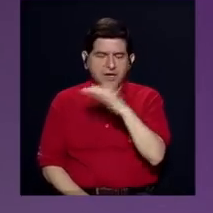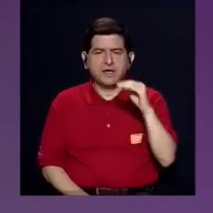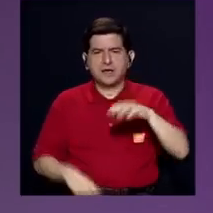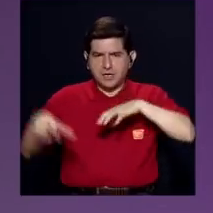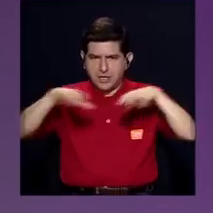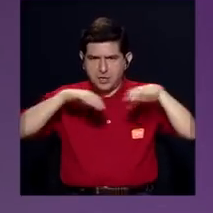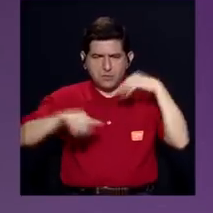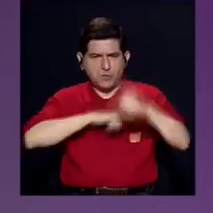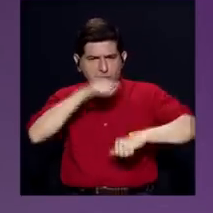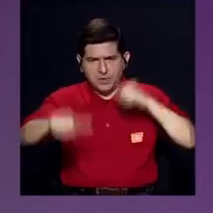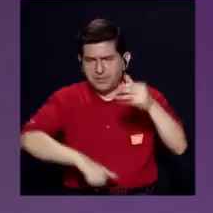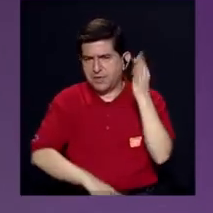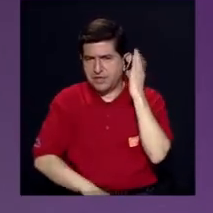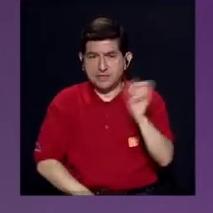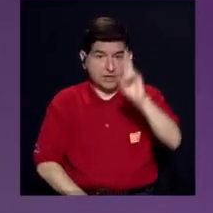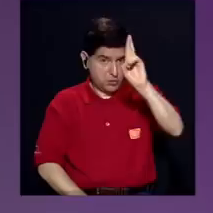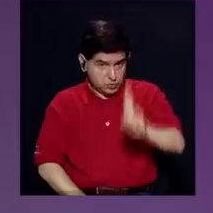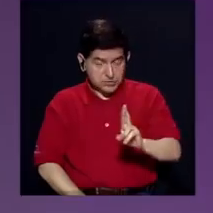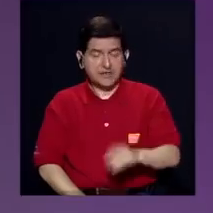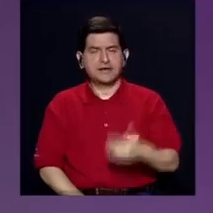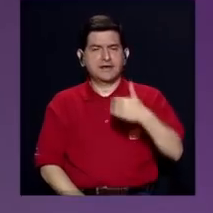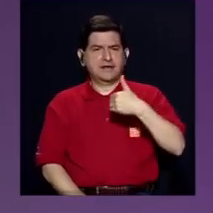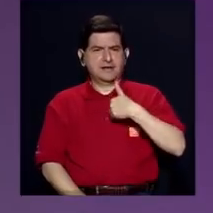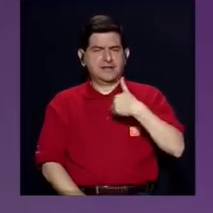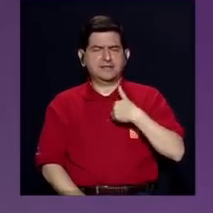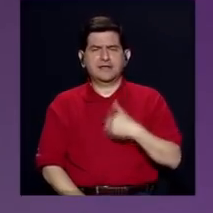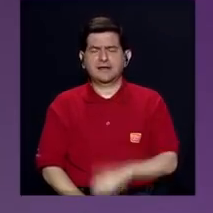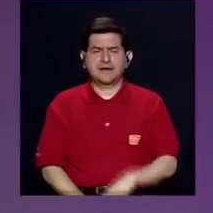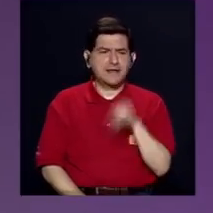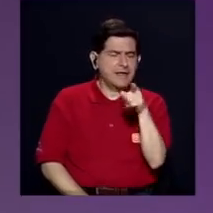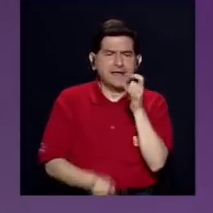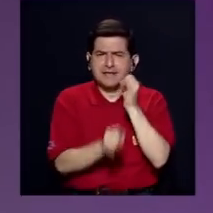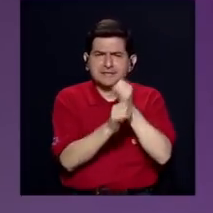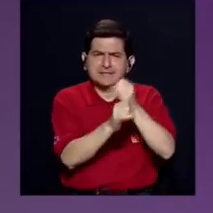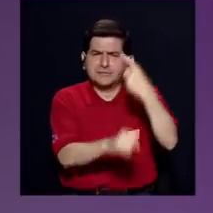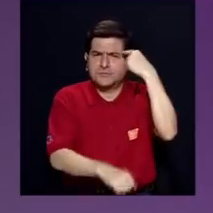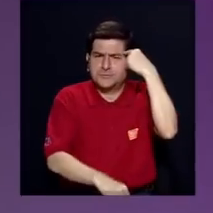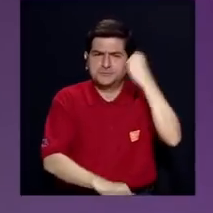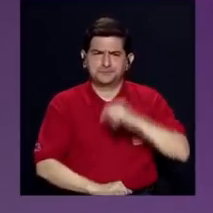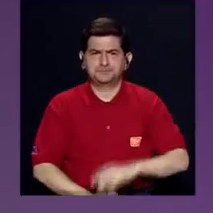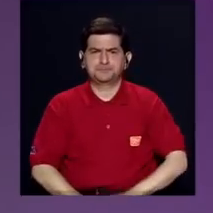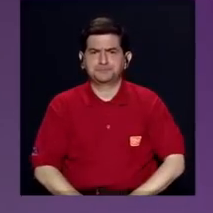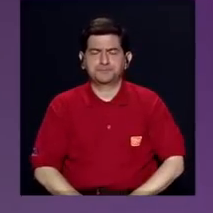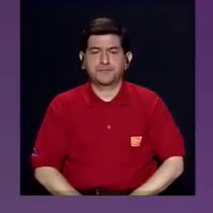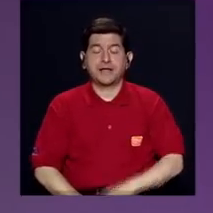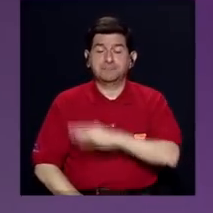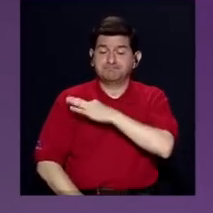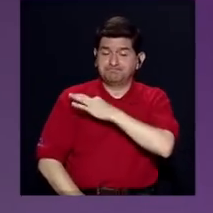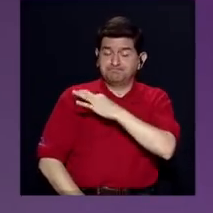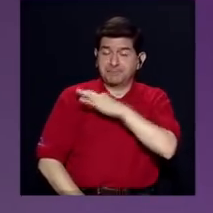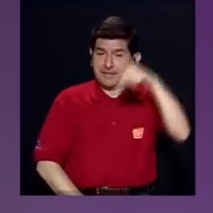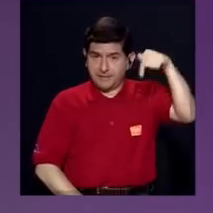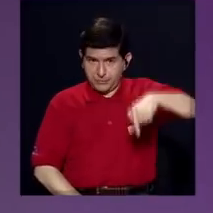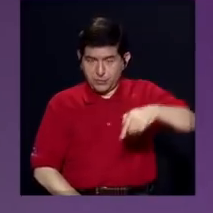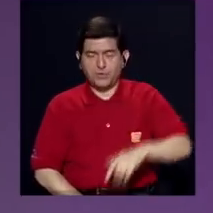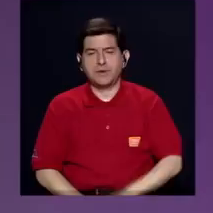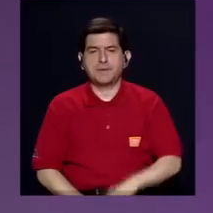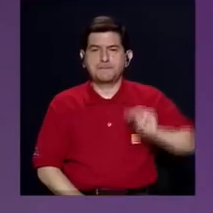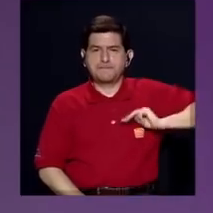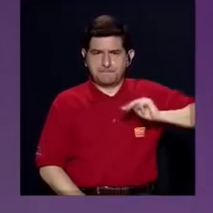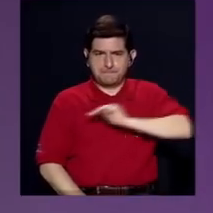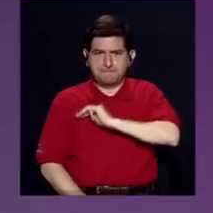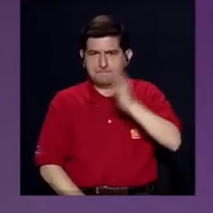movimiento feminista costarricense tiene hacia esta institución para esto hemos invitado a la